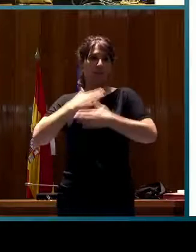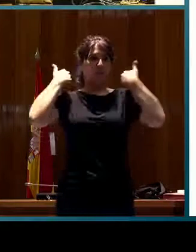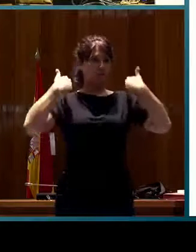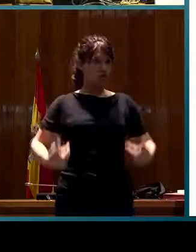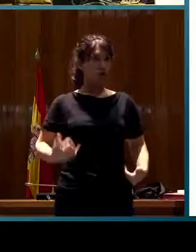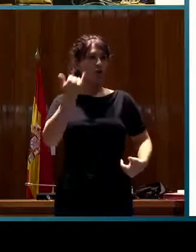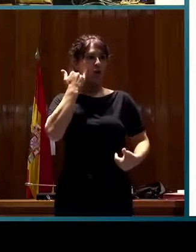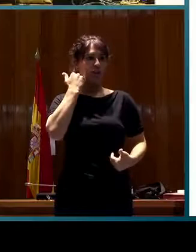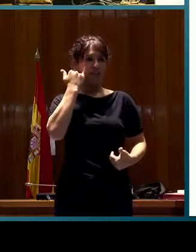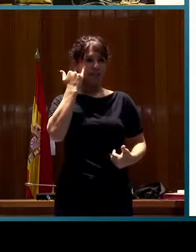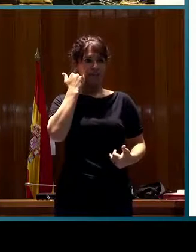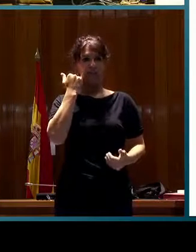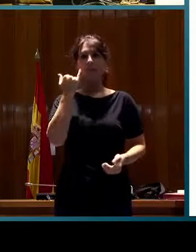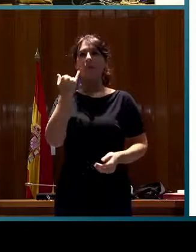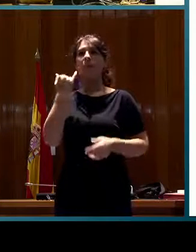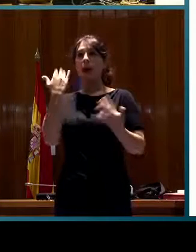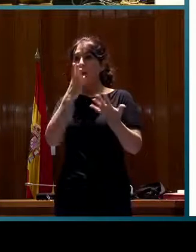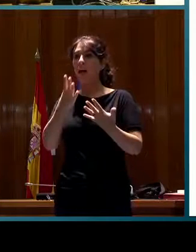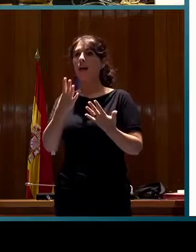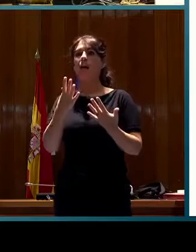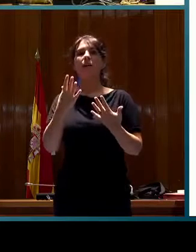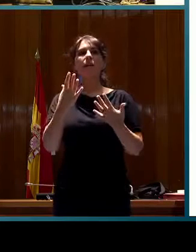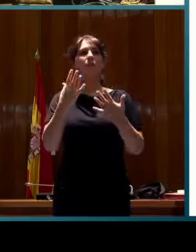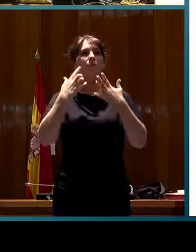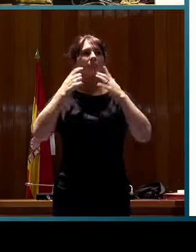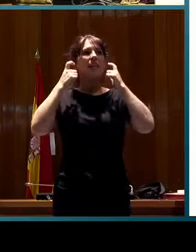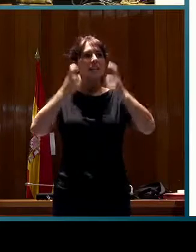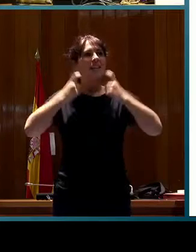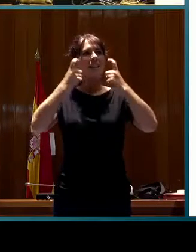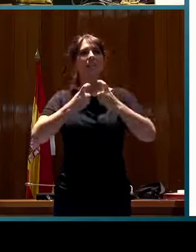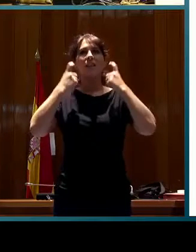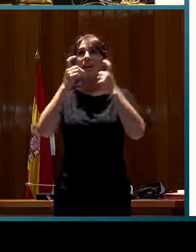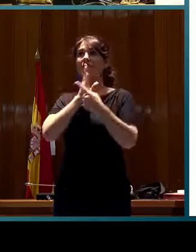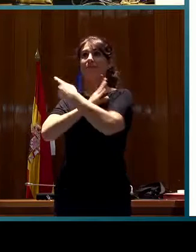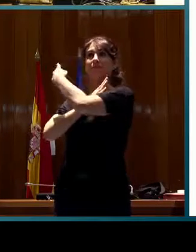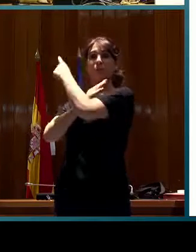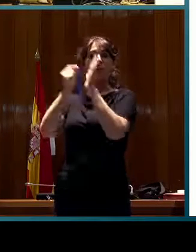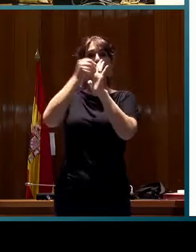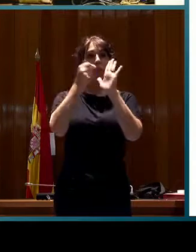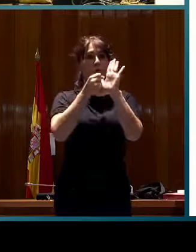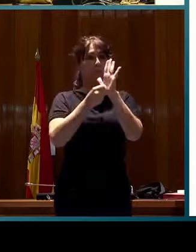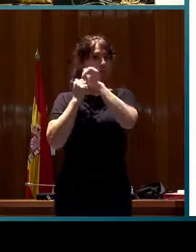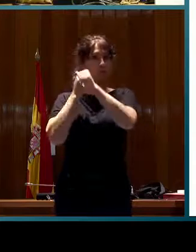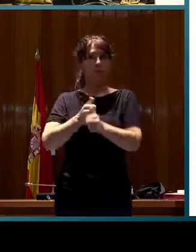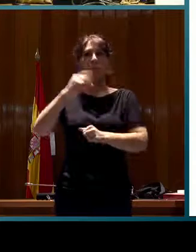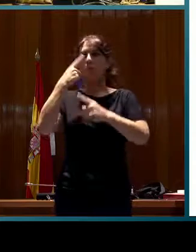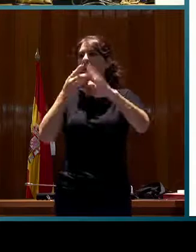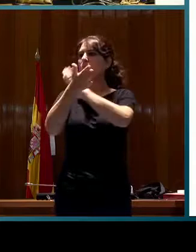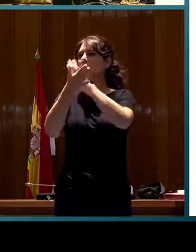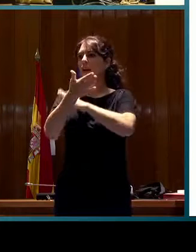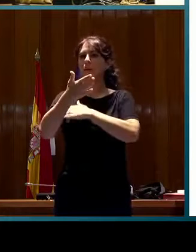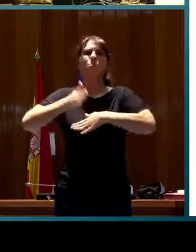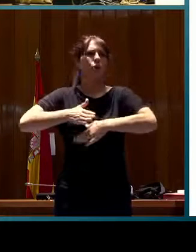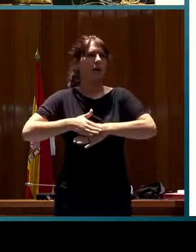Serrat. Bueno, vamos a intentar seguir un poco el esquema que ven en la pantalla. Primero explicaremos por qué hemos